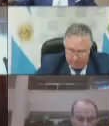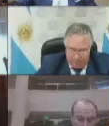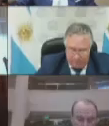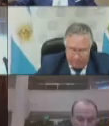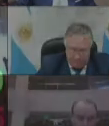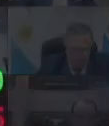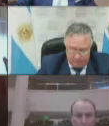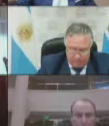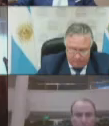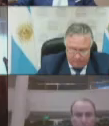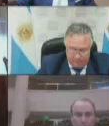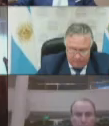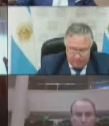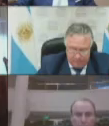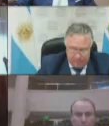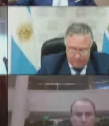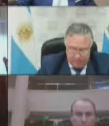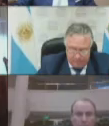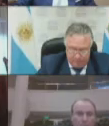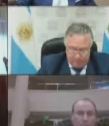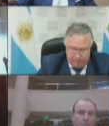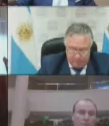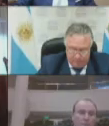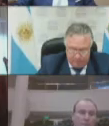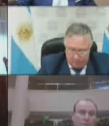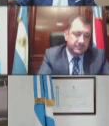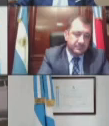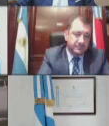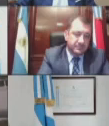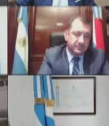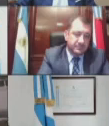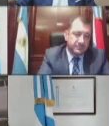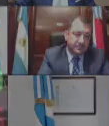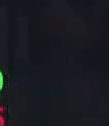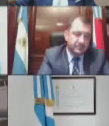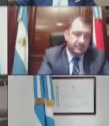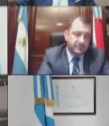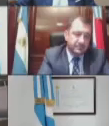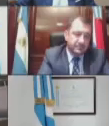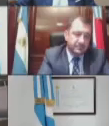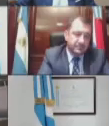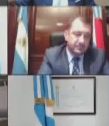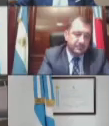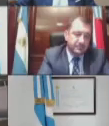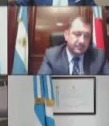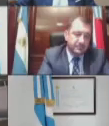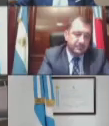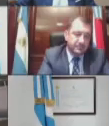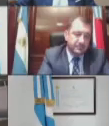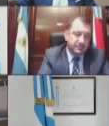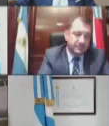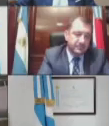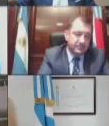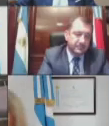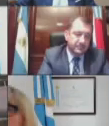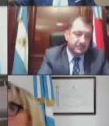alcanzado la mayoría prescripto por el artículo 75 inciso 2 de la constitución nacional resulta aprobado el consenso fiscal y se comunica